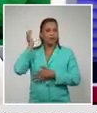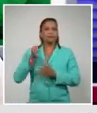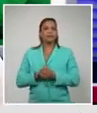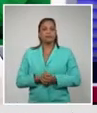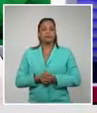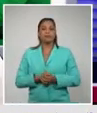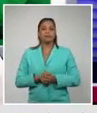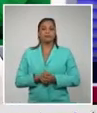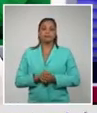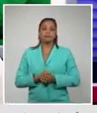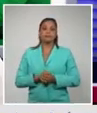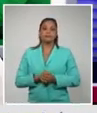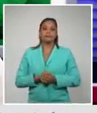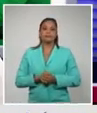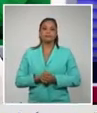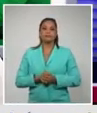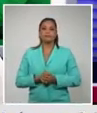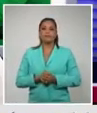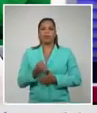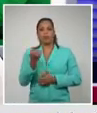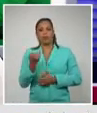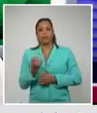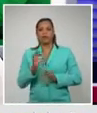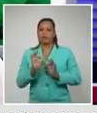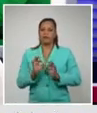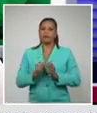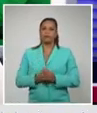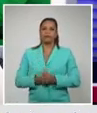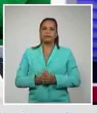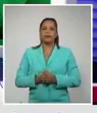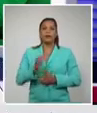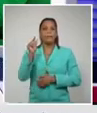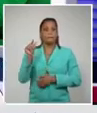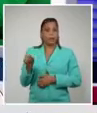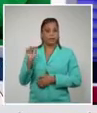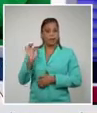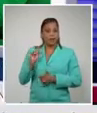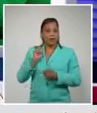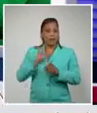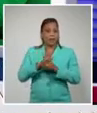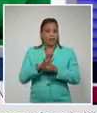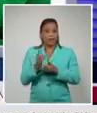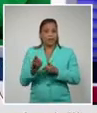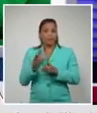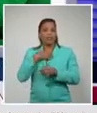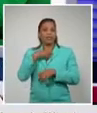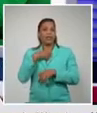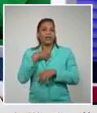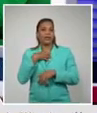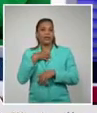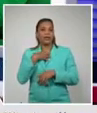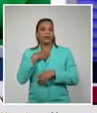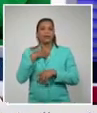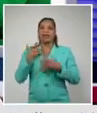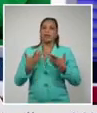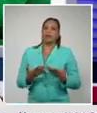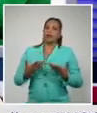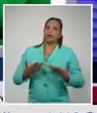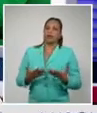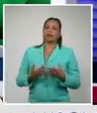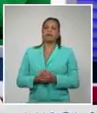desnutrición. Esta paciente que inicialmente presentó decaimiento